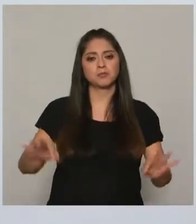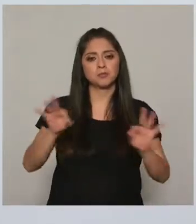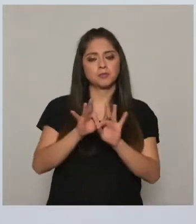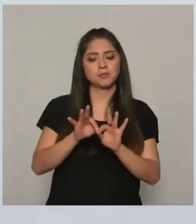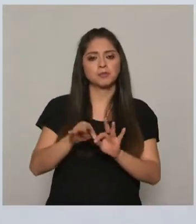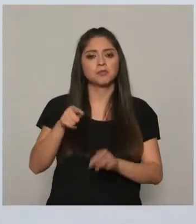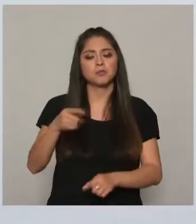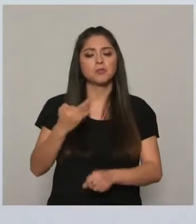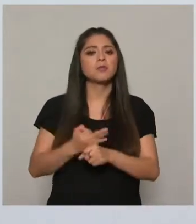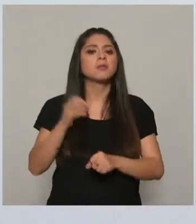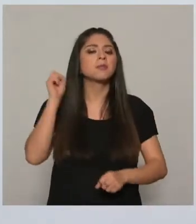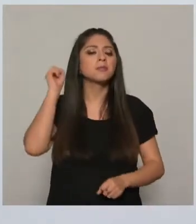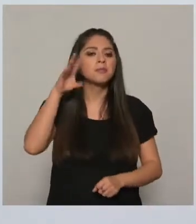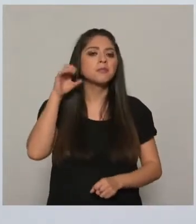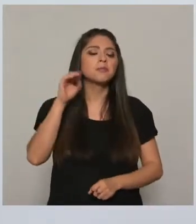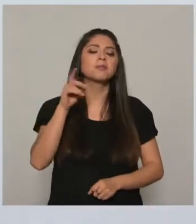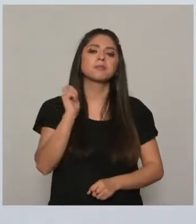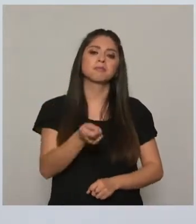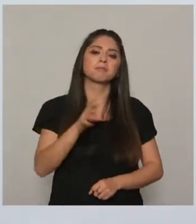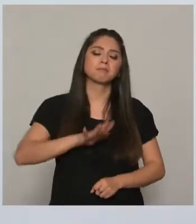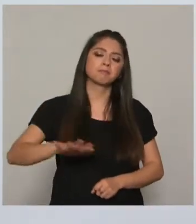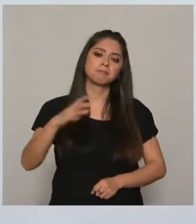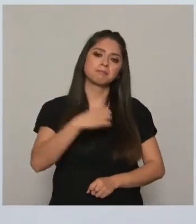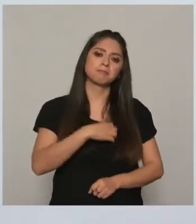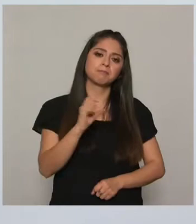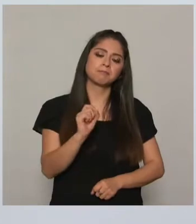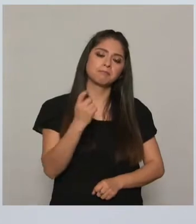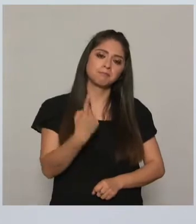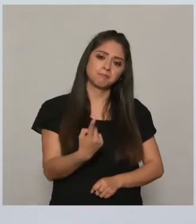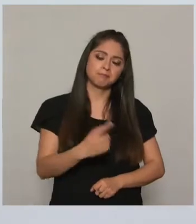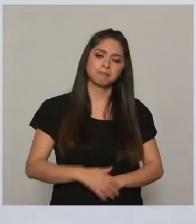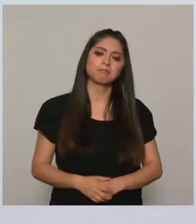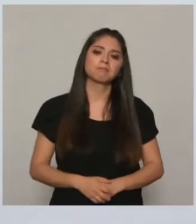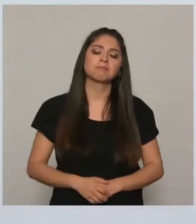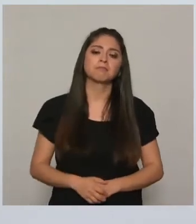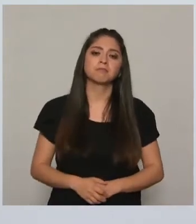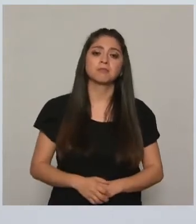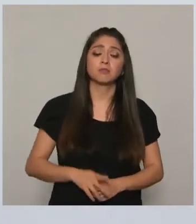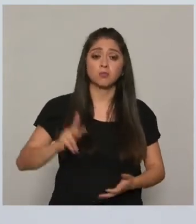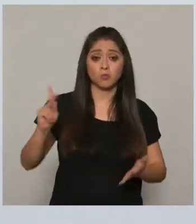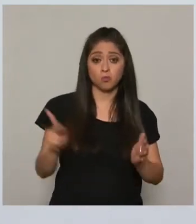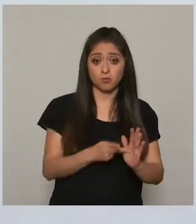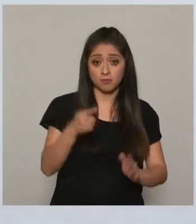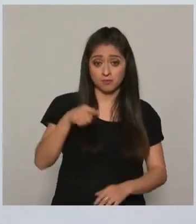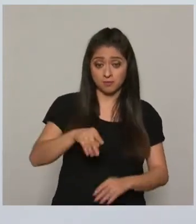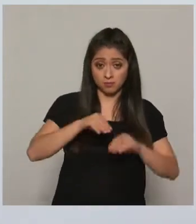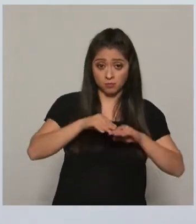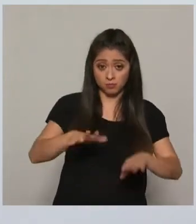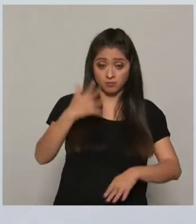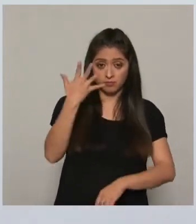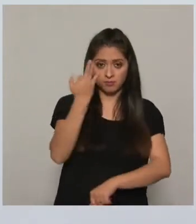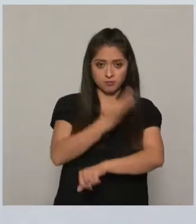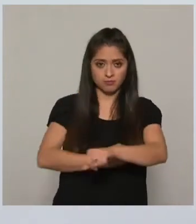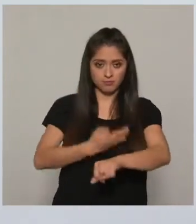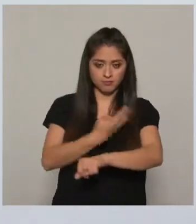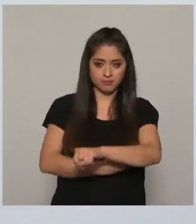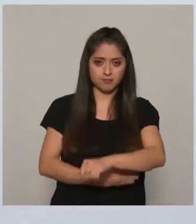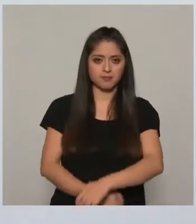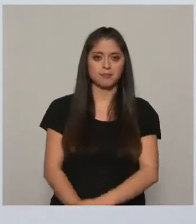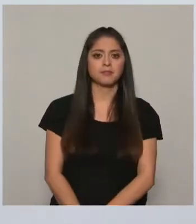transmitiendo totalmente en vivo desde los estudios de Capital 21. Les recuerdo, la retransmisión de este programa es a las 5 de la tarde.